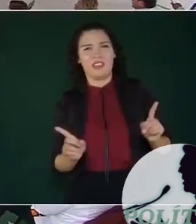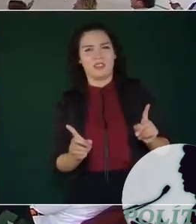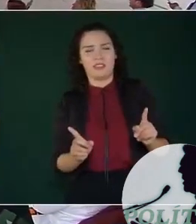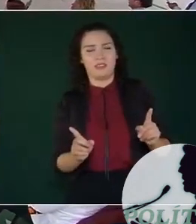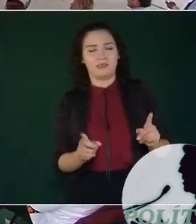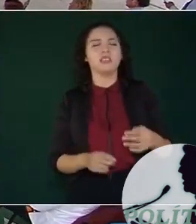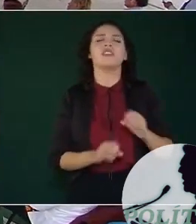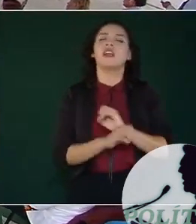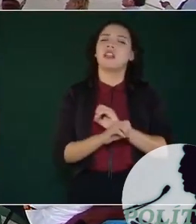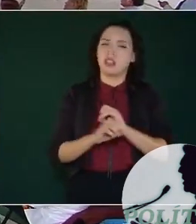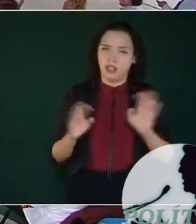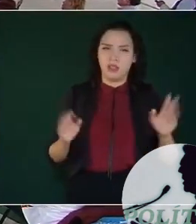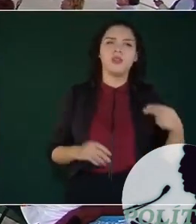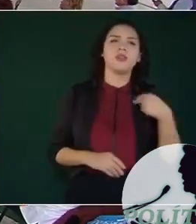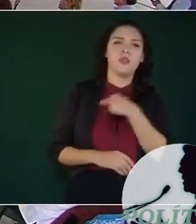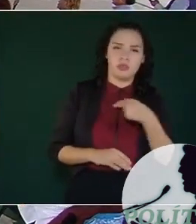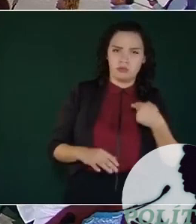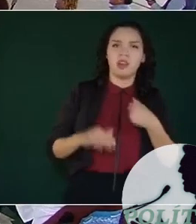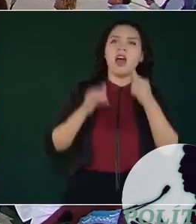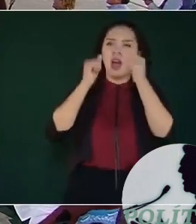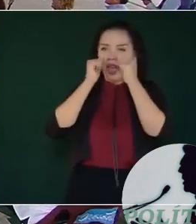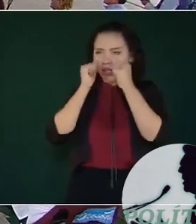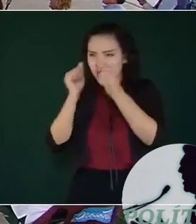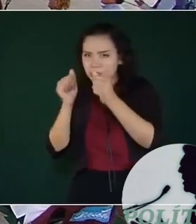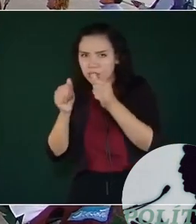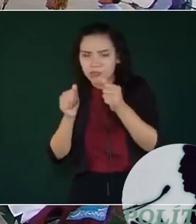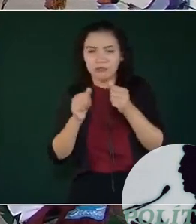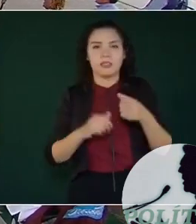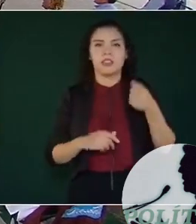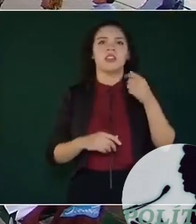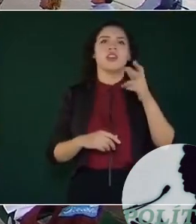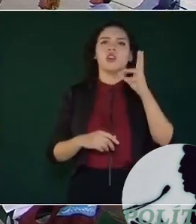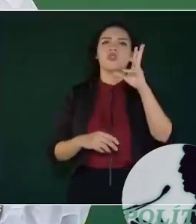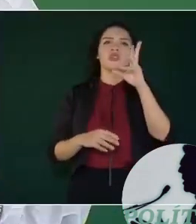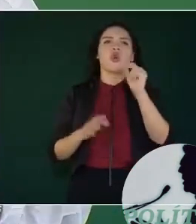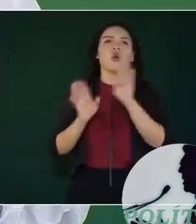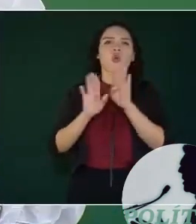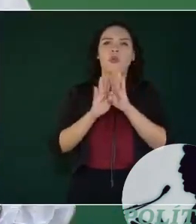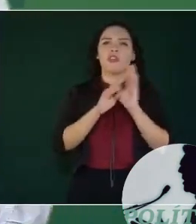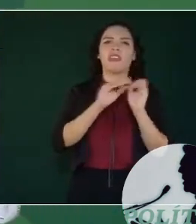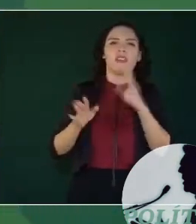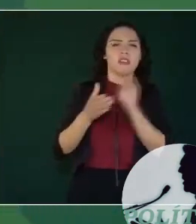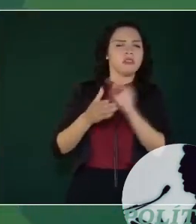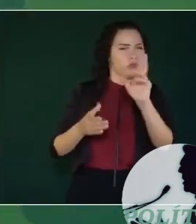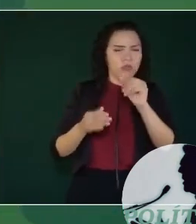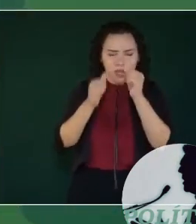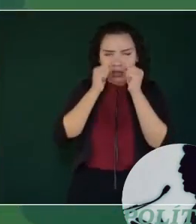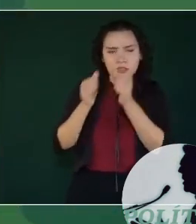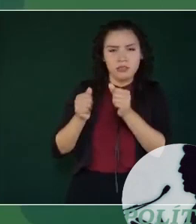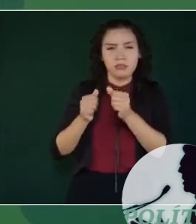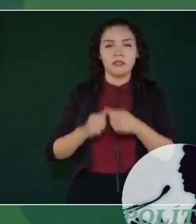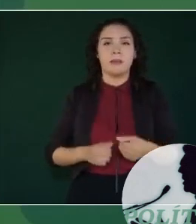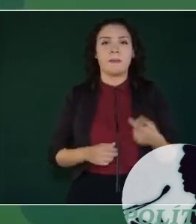Estamos atendiendo a todos, no hay impunidad. ¿Cómo vamos a